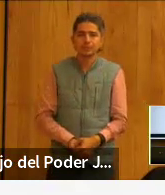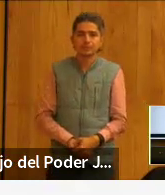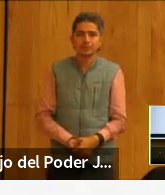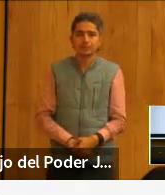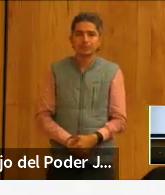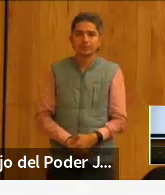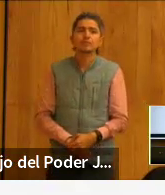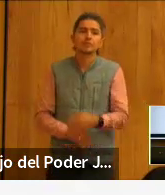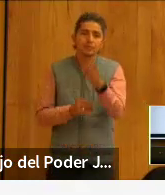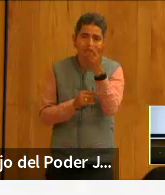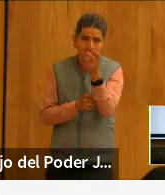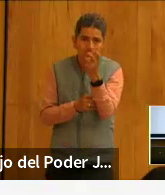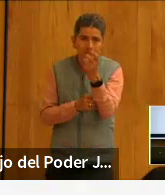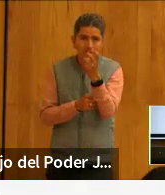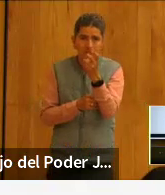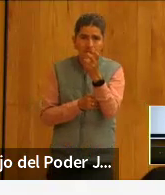Por eso,